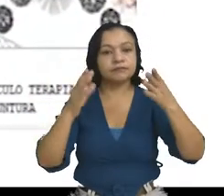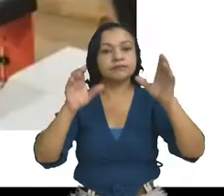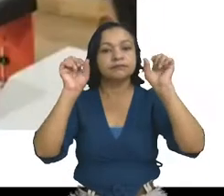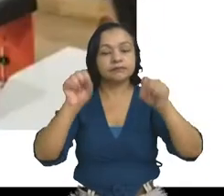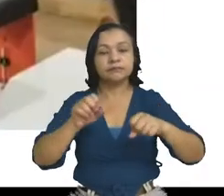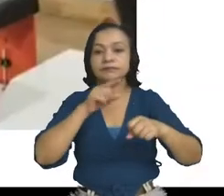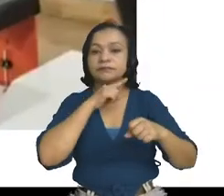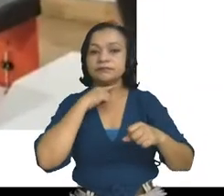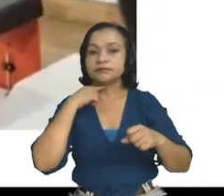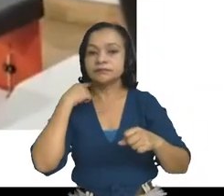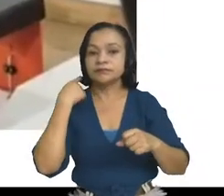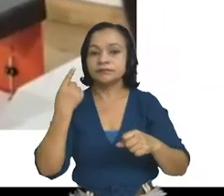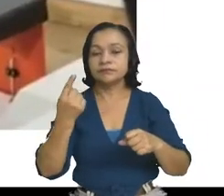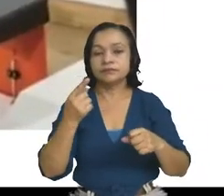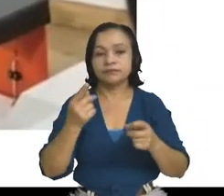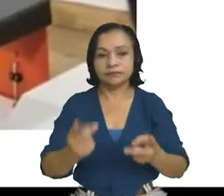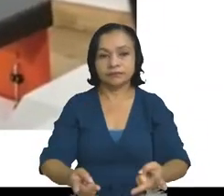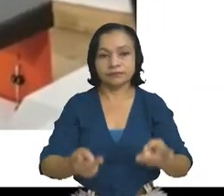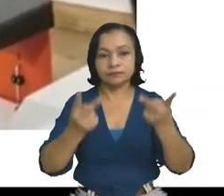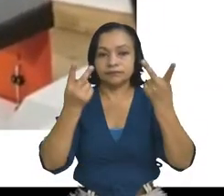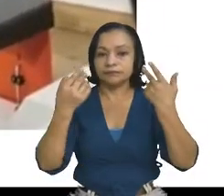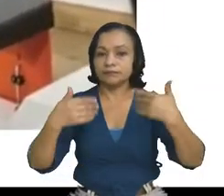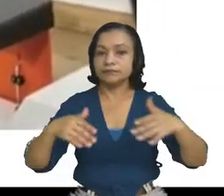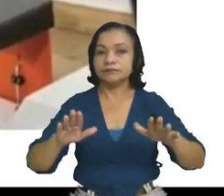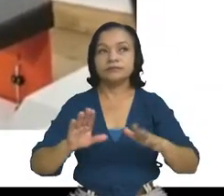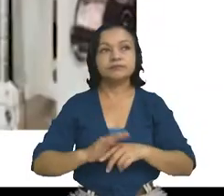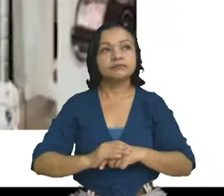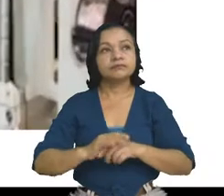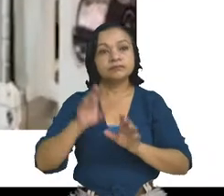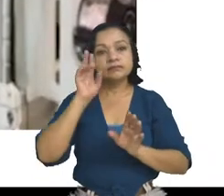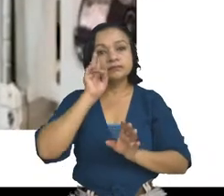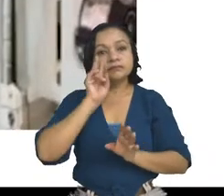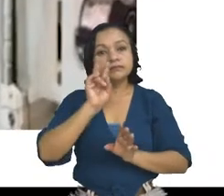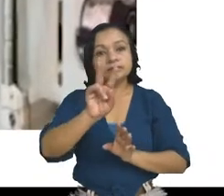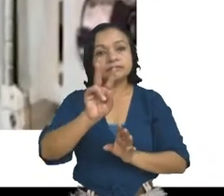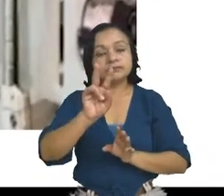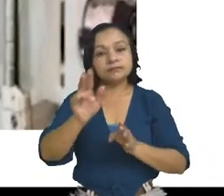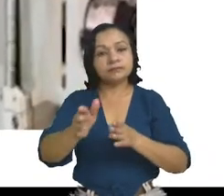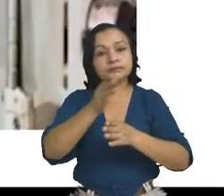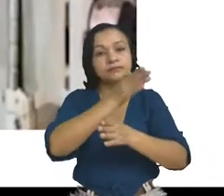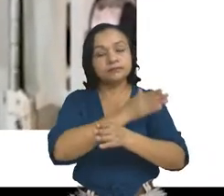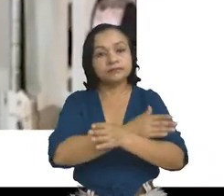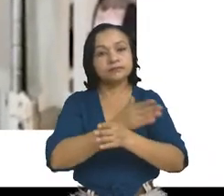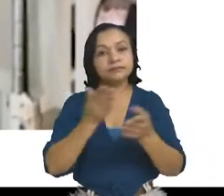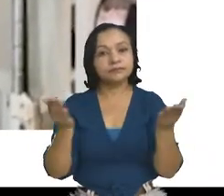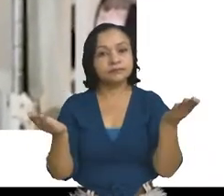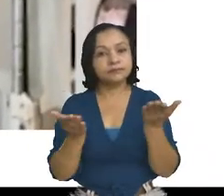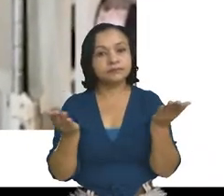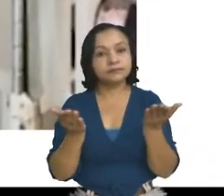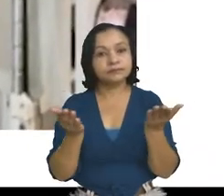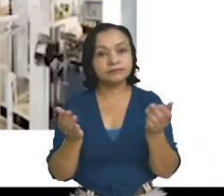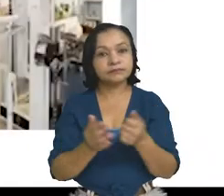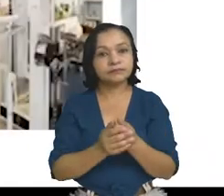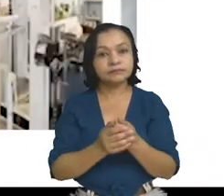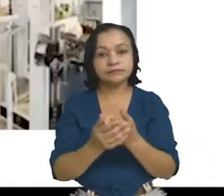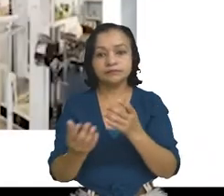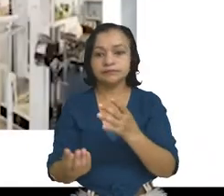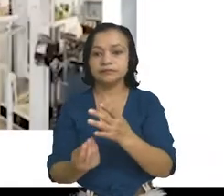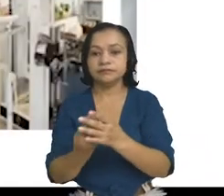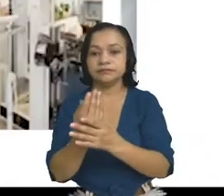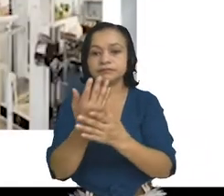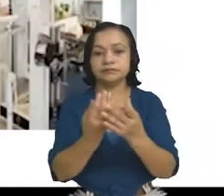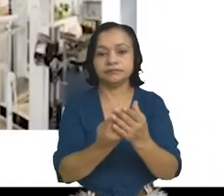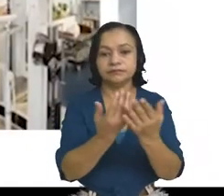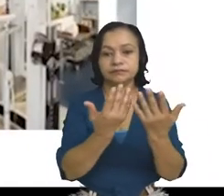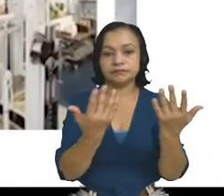realmente reintegrarse a su vida normal. Y ahí vemos en la maqueta anterior, inclusive jardines, ¿no?, internos.